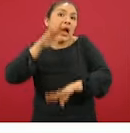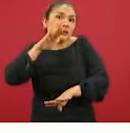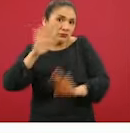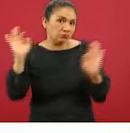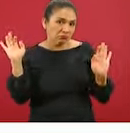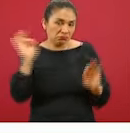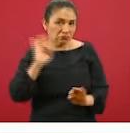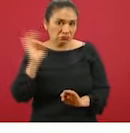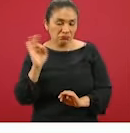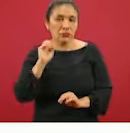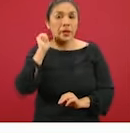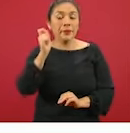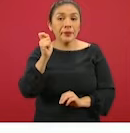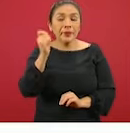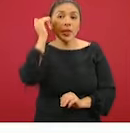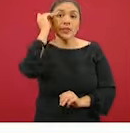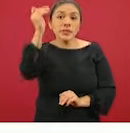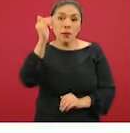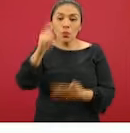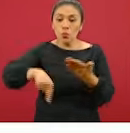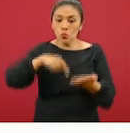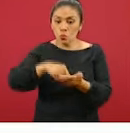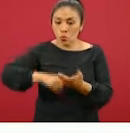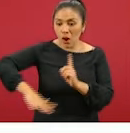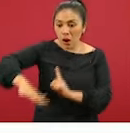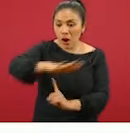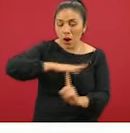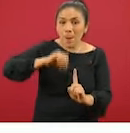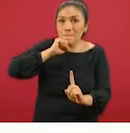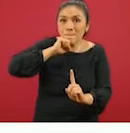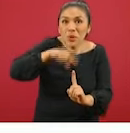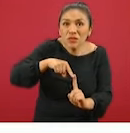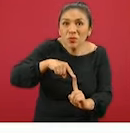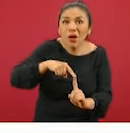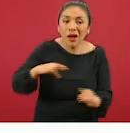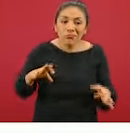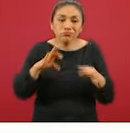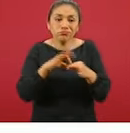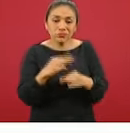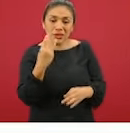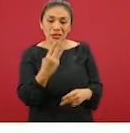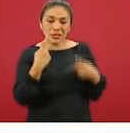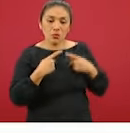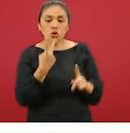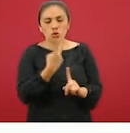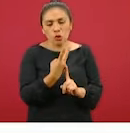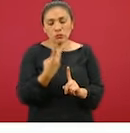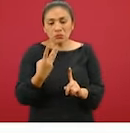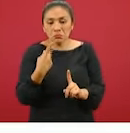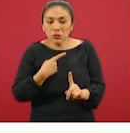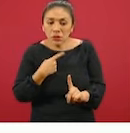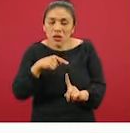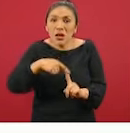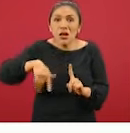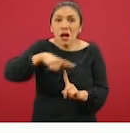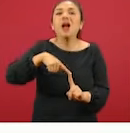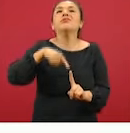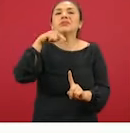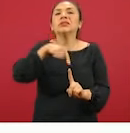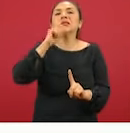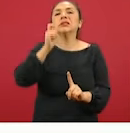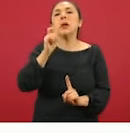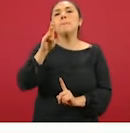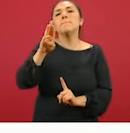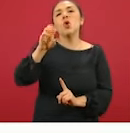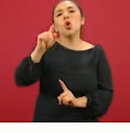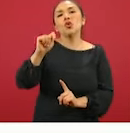más, en tiempo, lugar y persona, es decir, que haya una relación entre ellos. En ese momento se consideran como un brote.